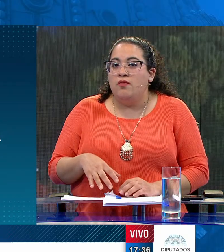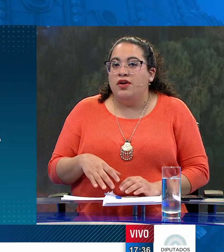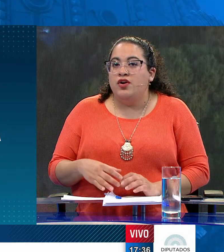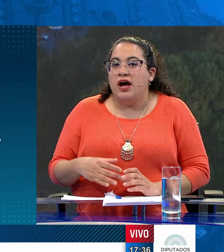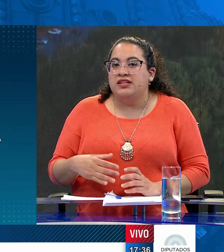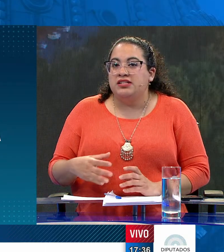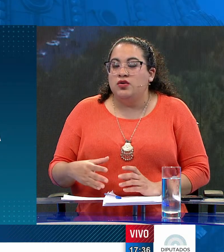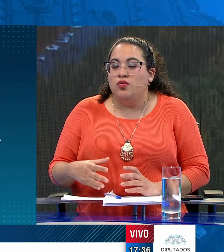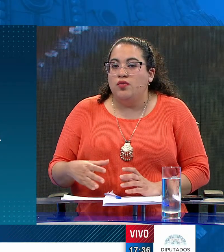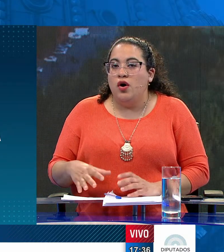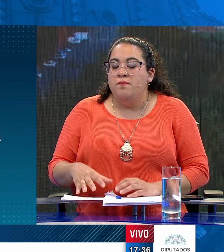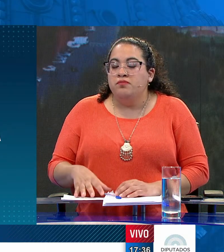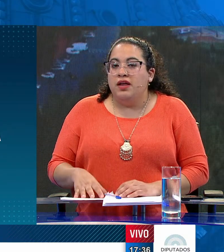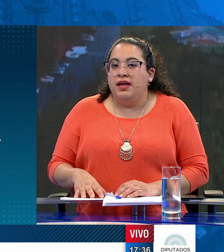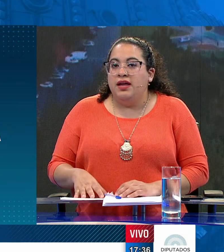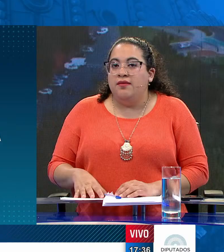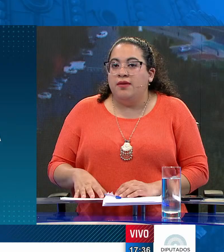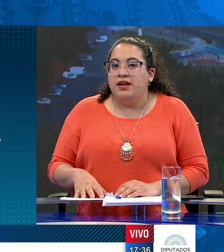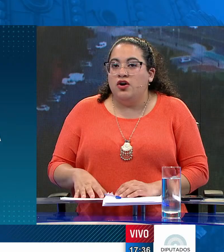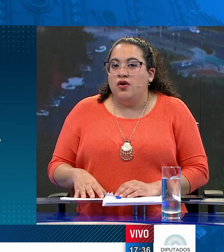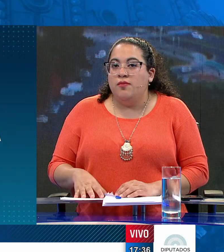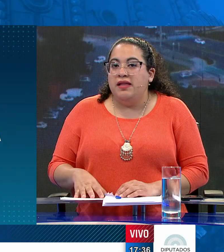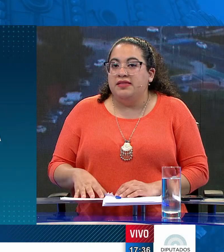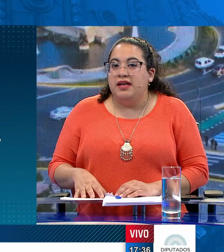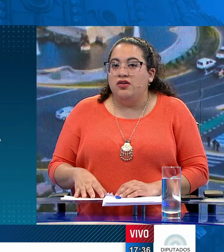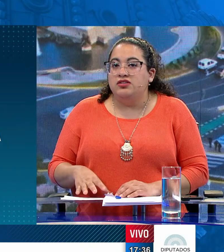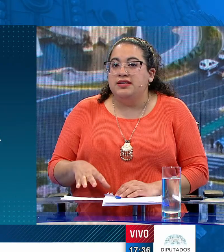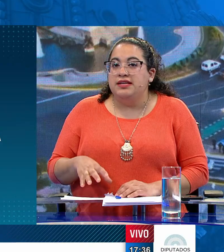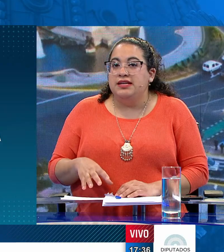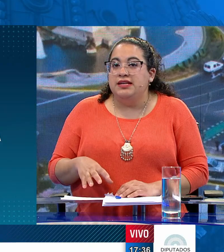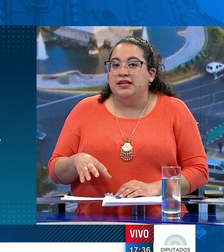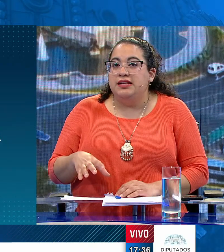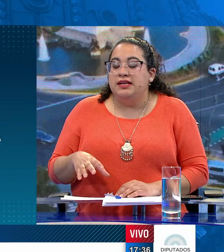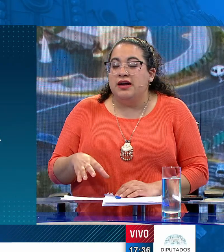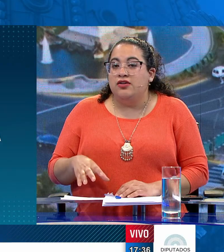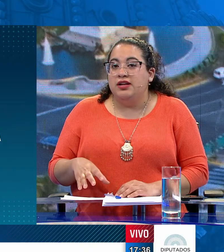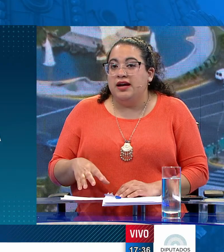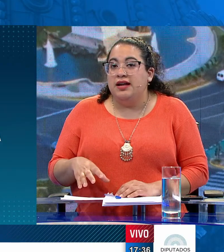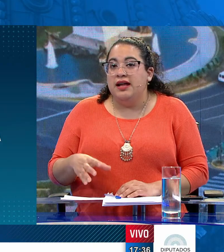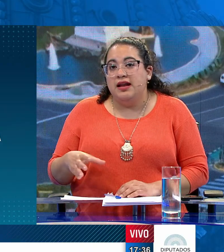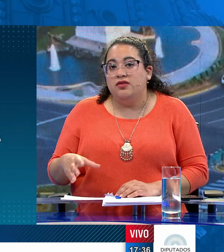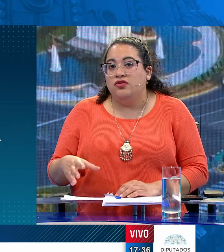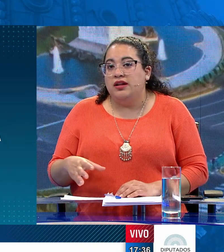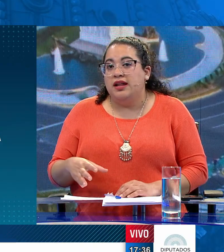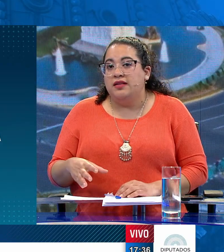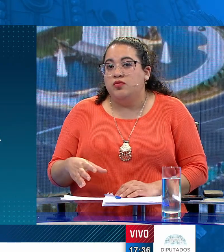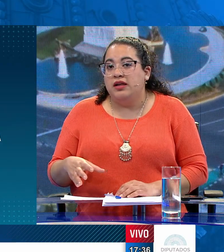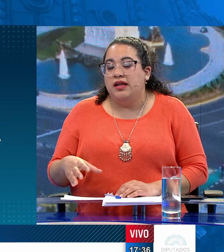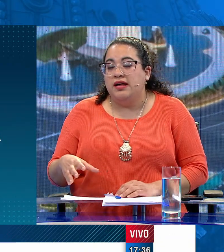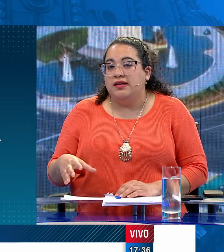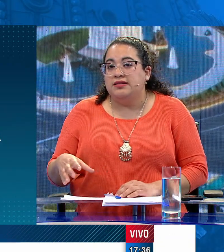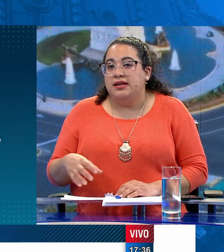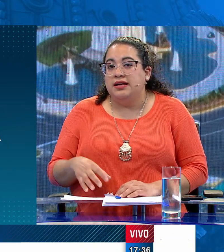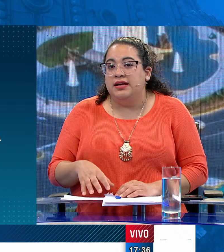cual, allí hubo varios planteos y Carolina Gailard, otra de las diputadas